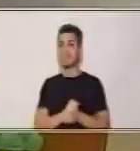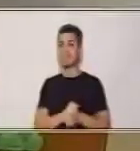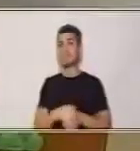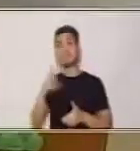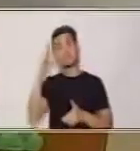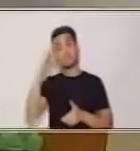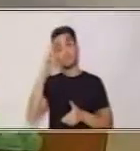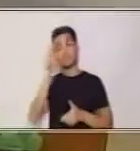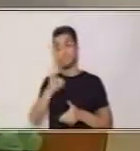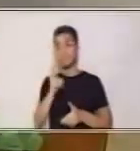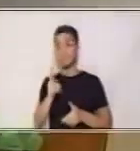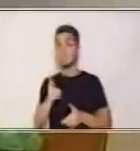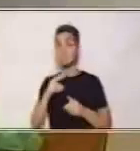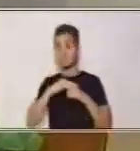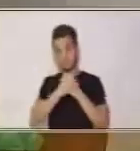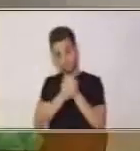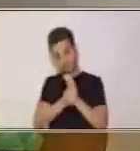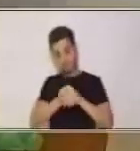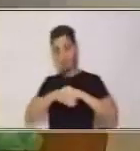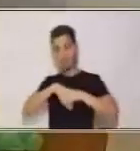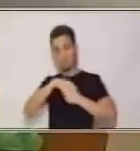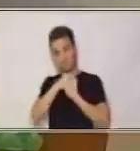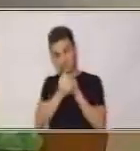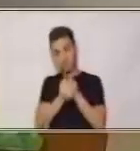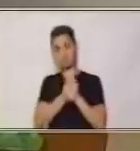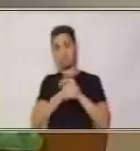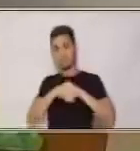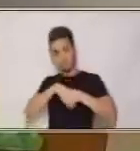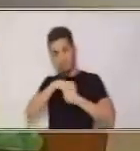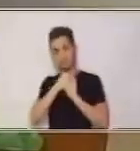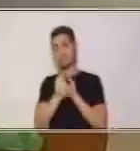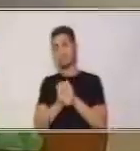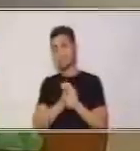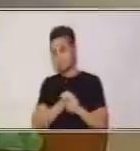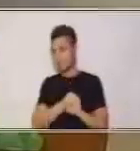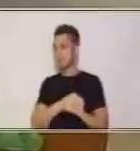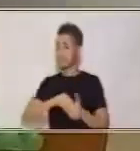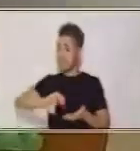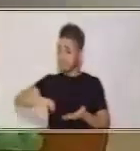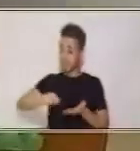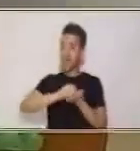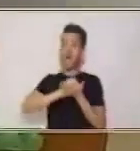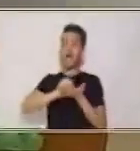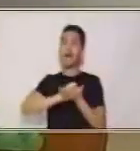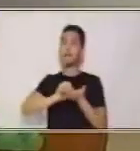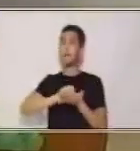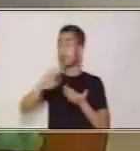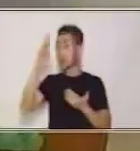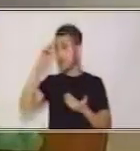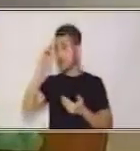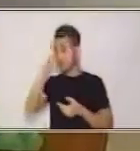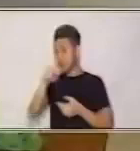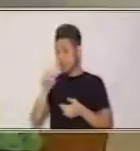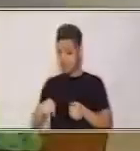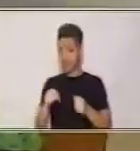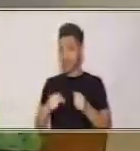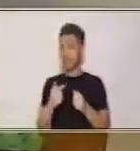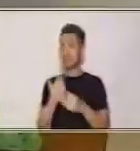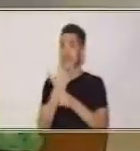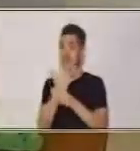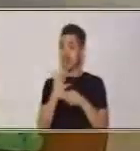siempre que te laves tus manos constantemente con agua y jabón. Recuerda que tienes que tener tus manos